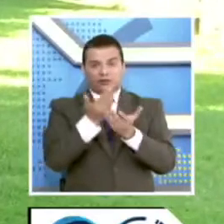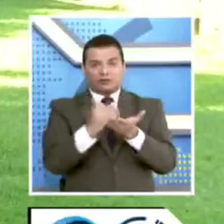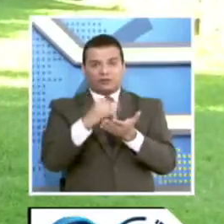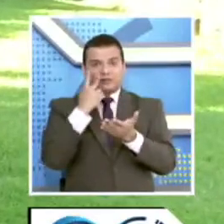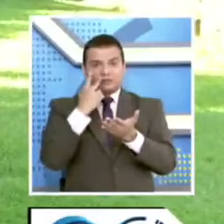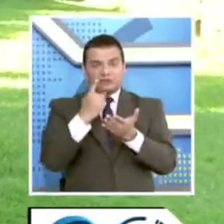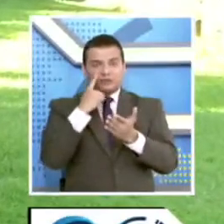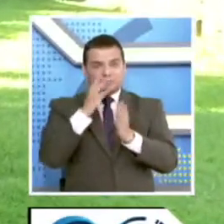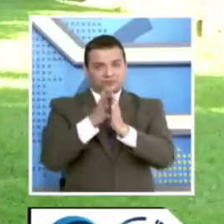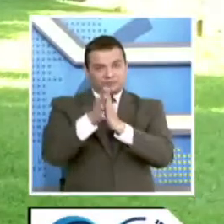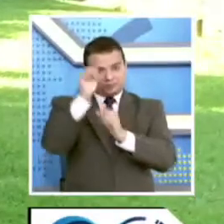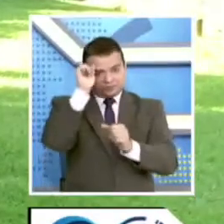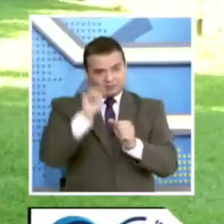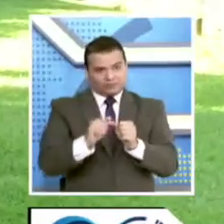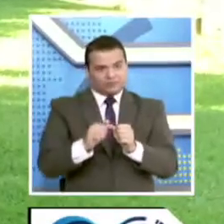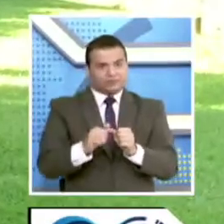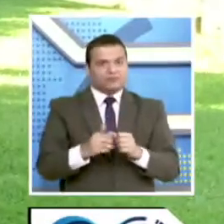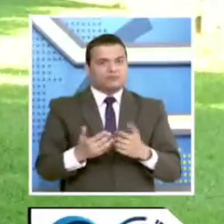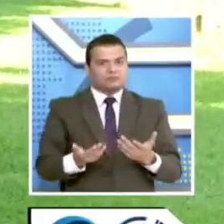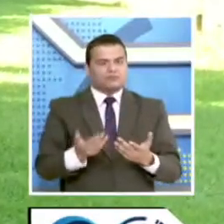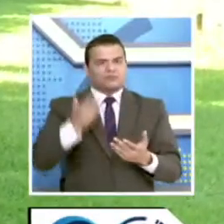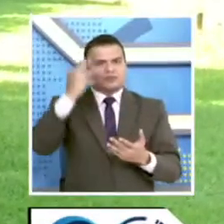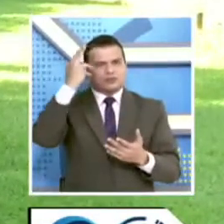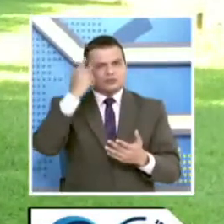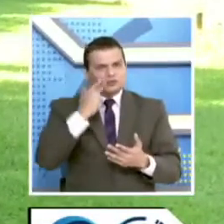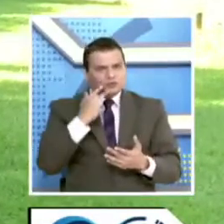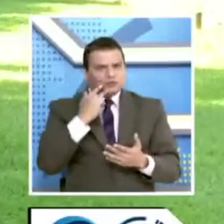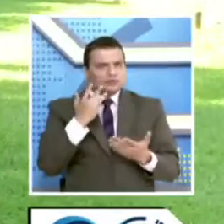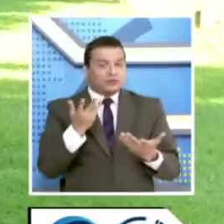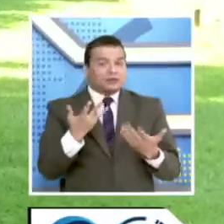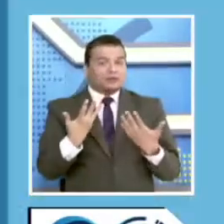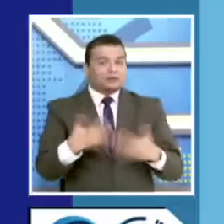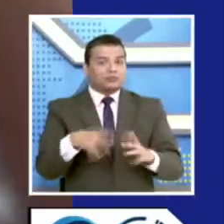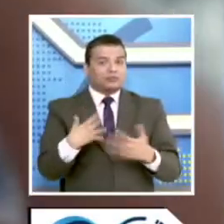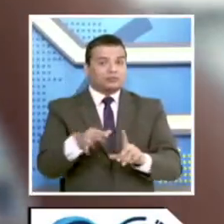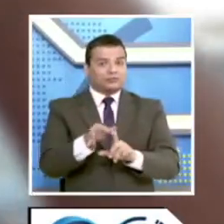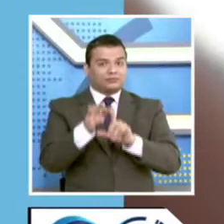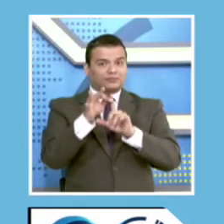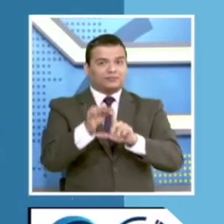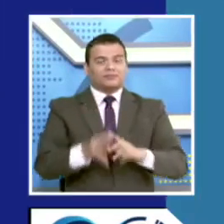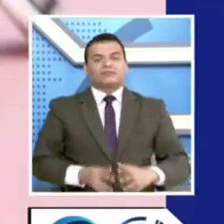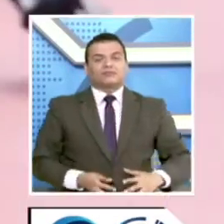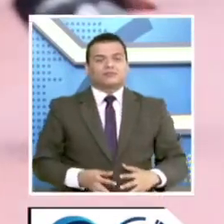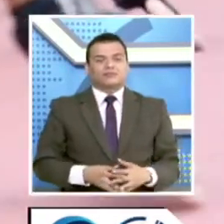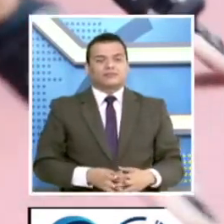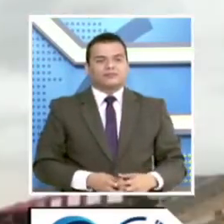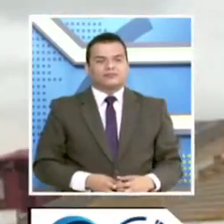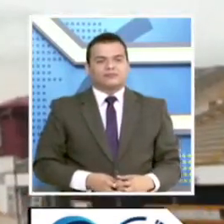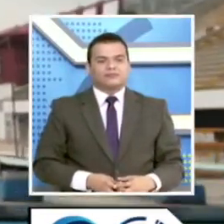90 Minutos. Pero antes recuerde, cada día es una bendición.